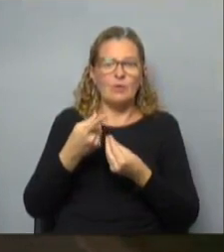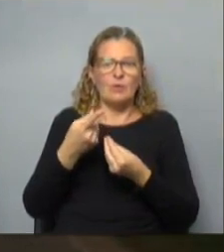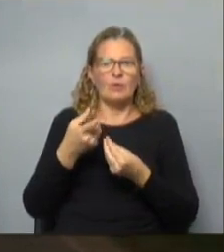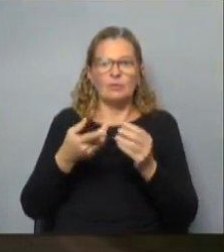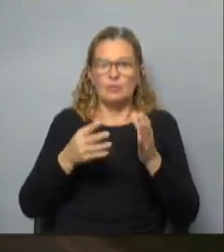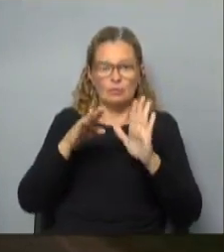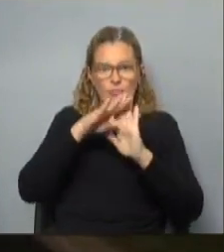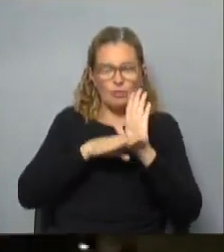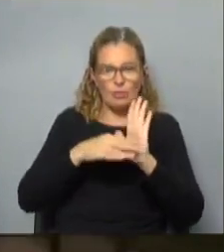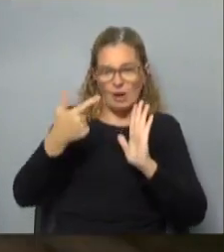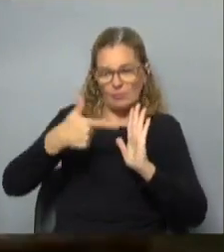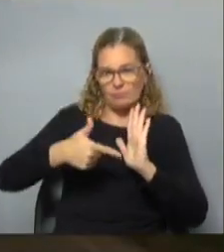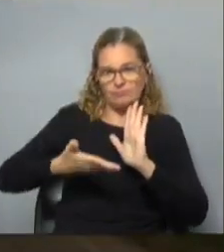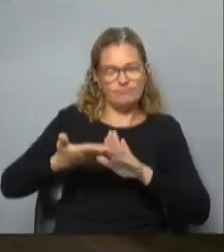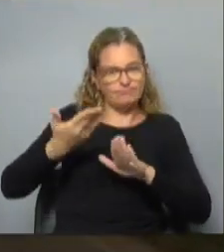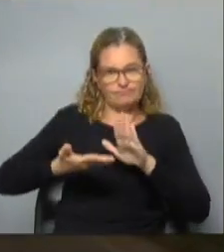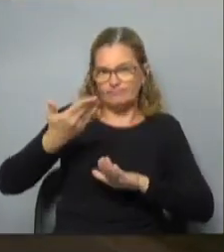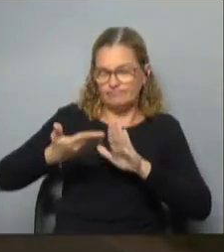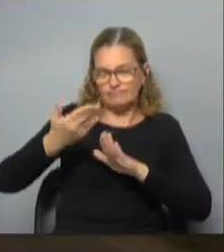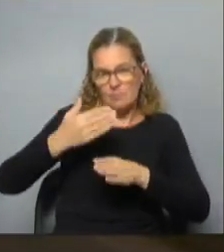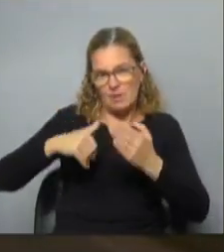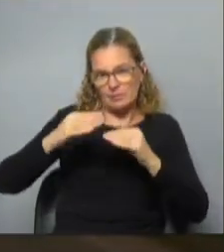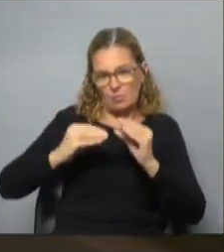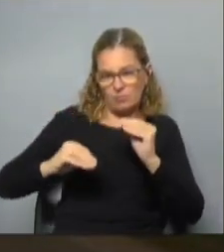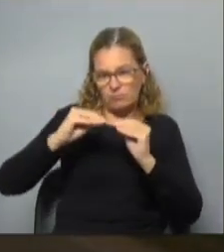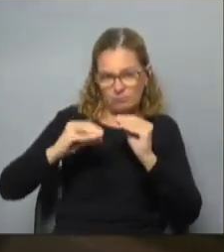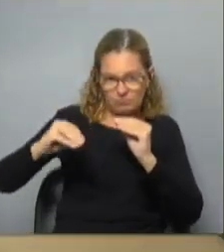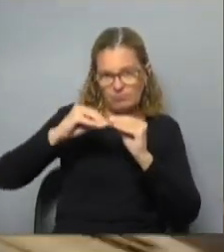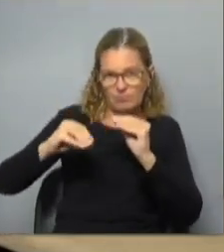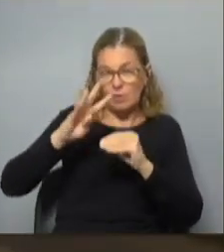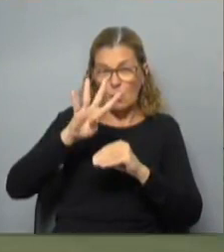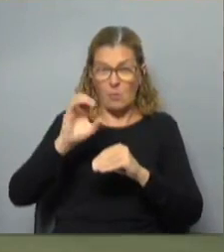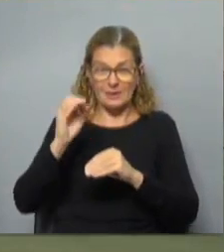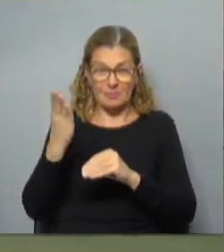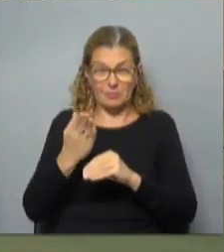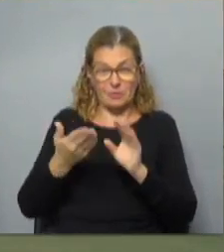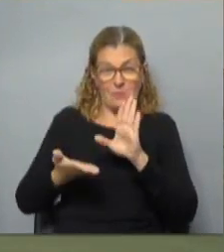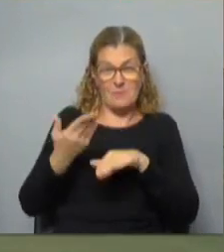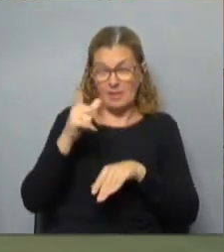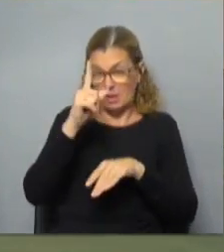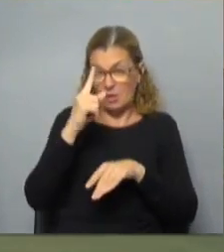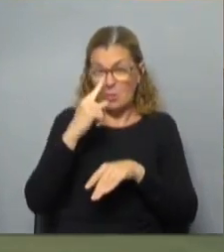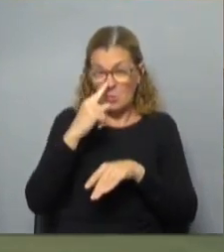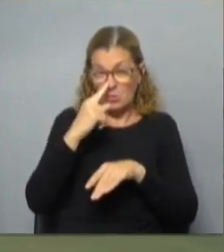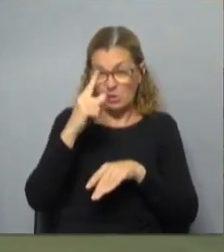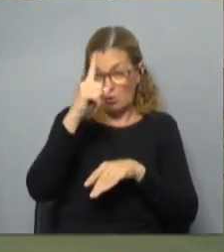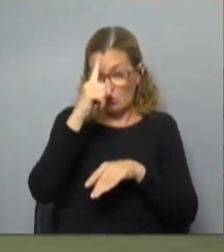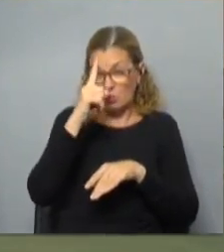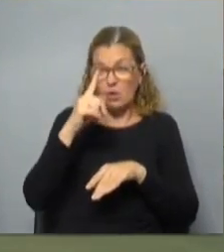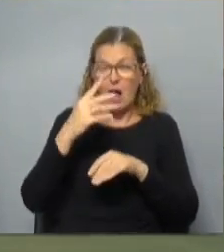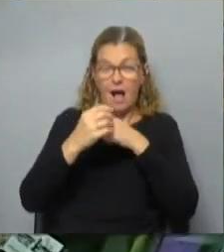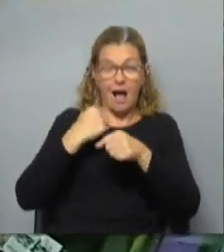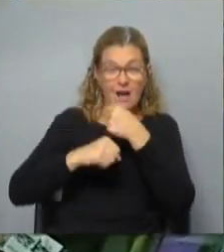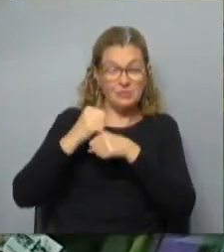tenemos toda la suma de combustibles que se vienen dando no acá hay una acumulación que supera el 40 por ciento desde junio el año pasado donde tenemos